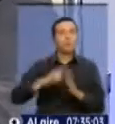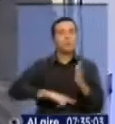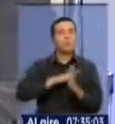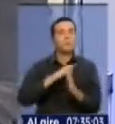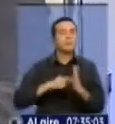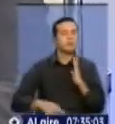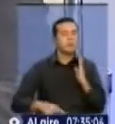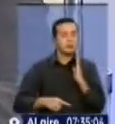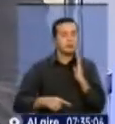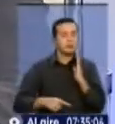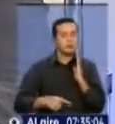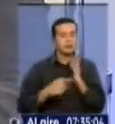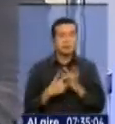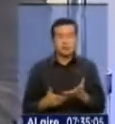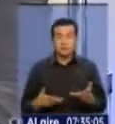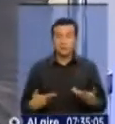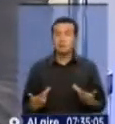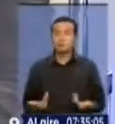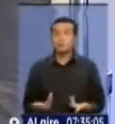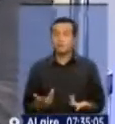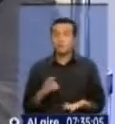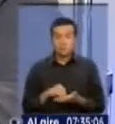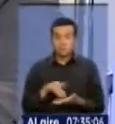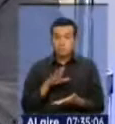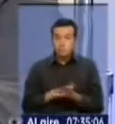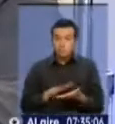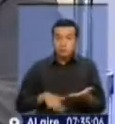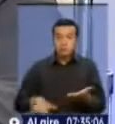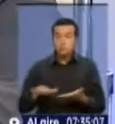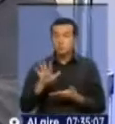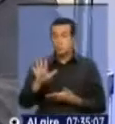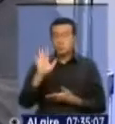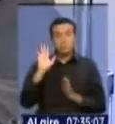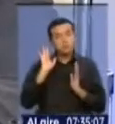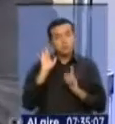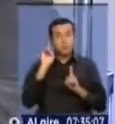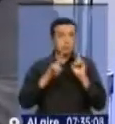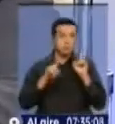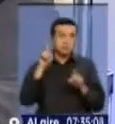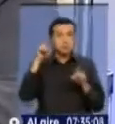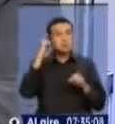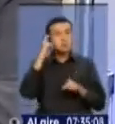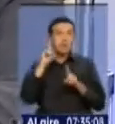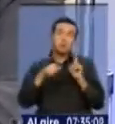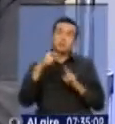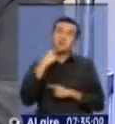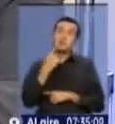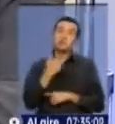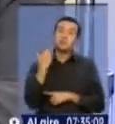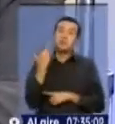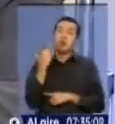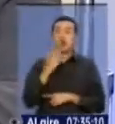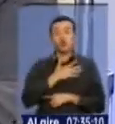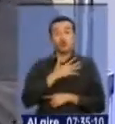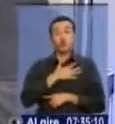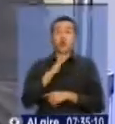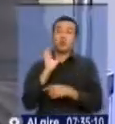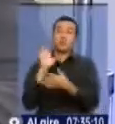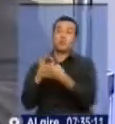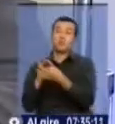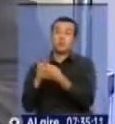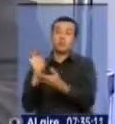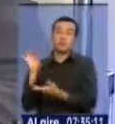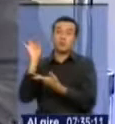inhabilidad no está no aplica solamente a como ellos o algunas personas quieren decir que eran accionistas pero no